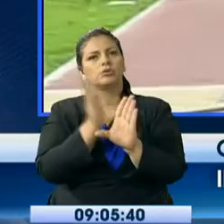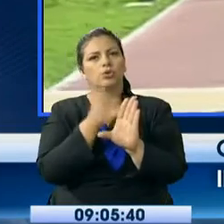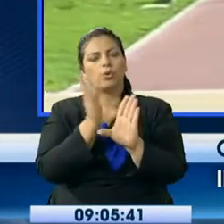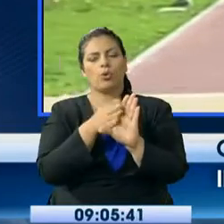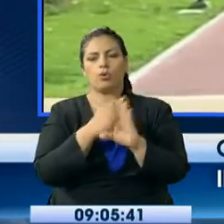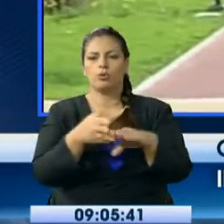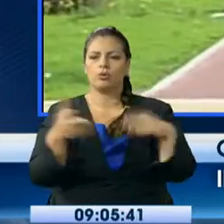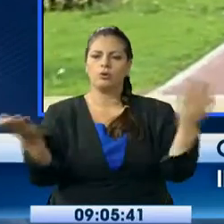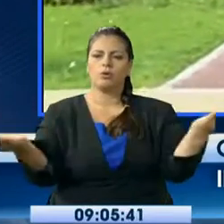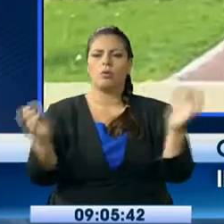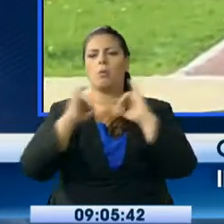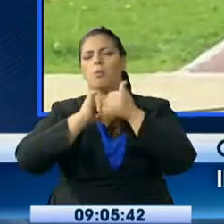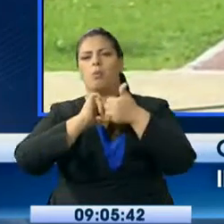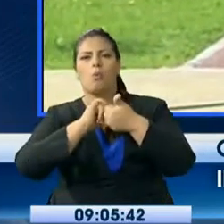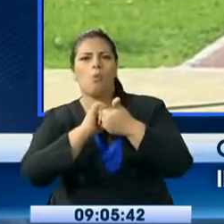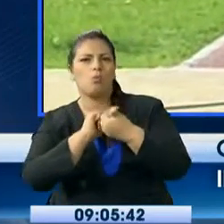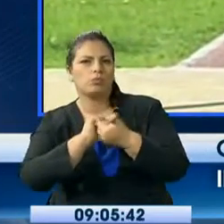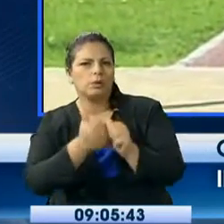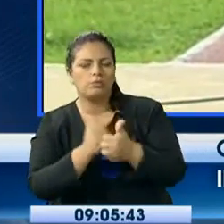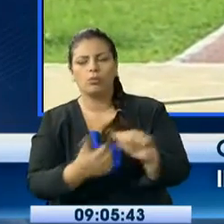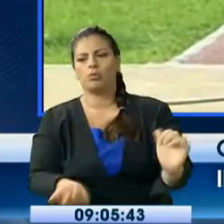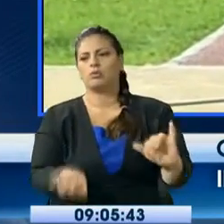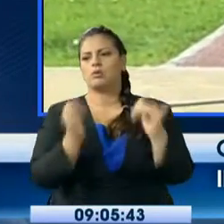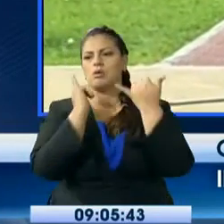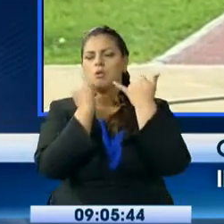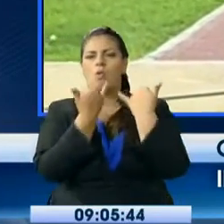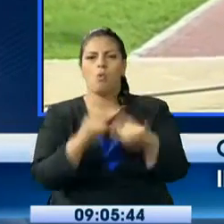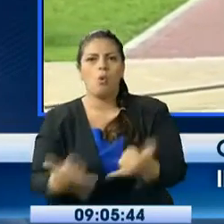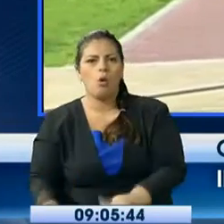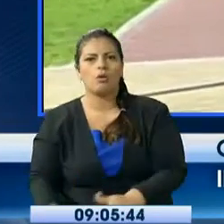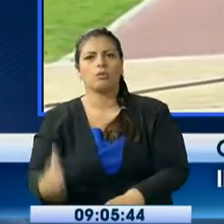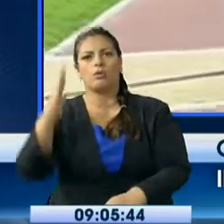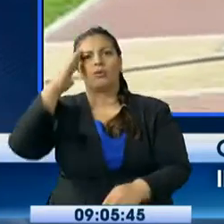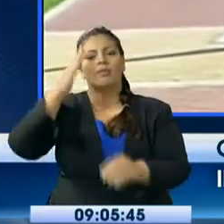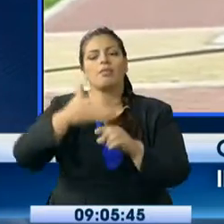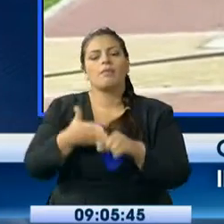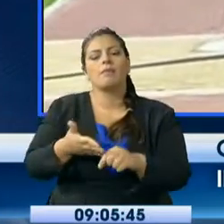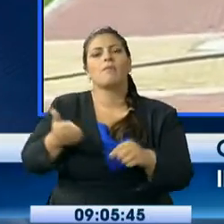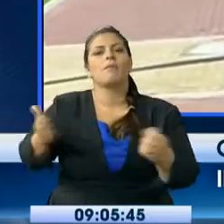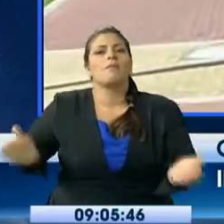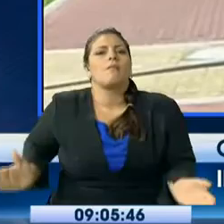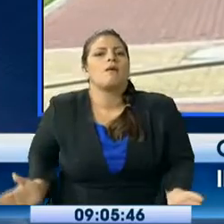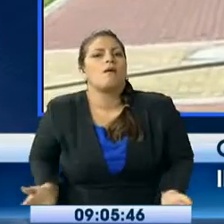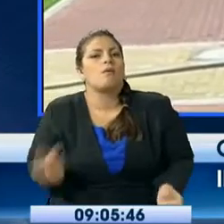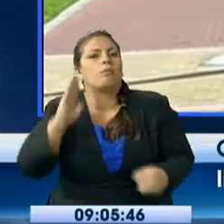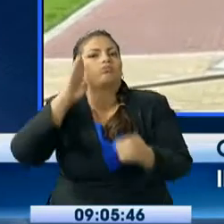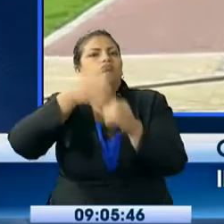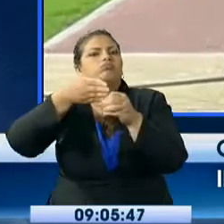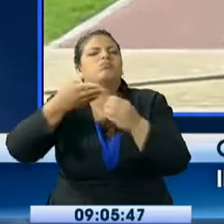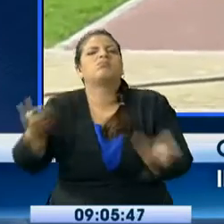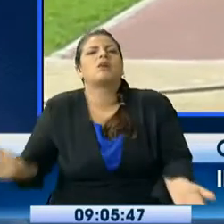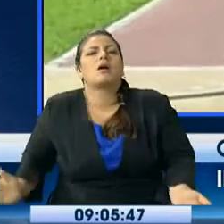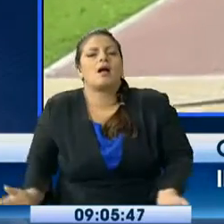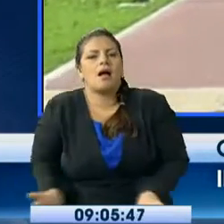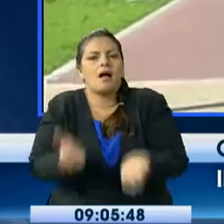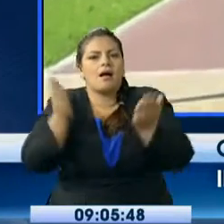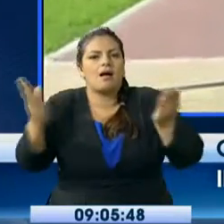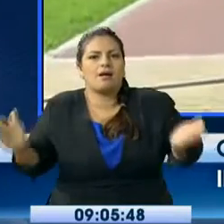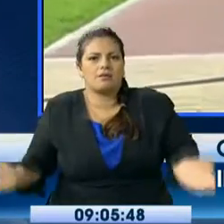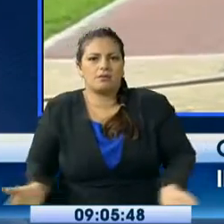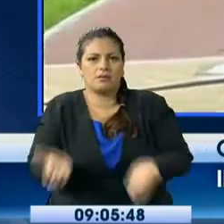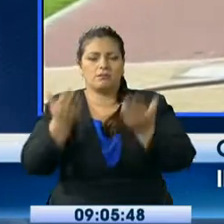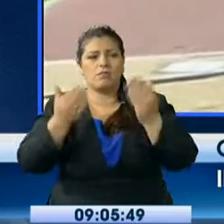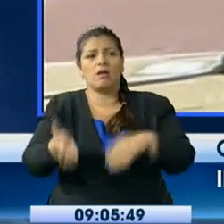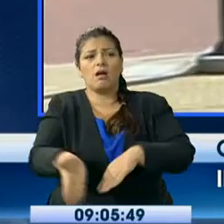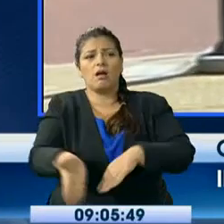para poco a poco, paulatinamente, allá empezar con las materias. Así que eso cabe aclarar el día de hoy. Allá en Manabí también se